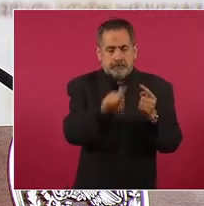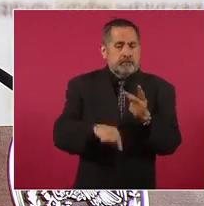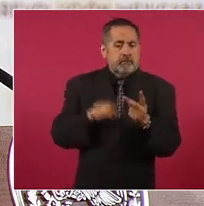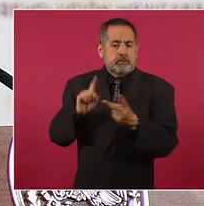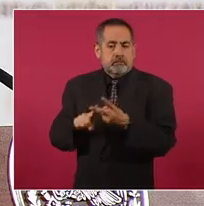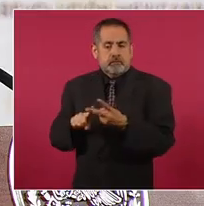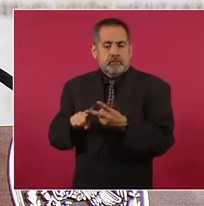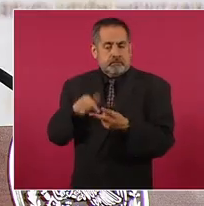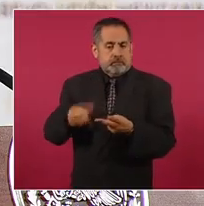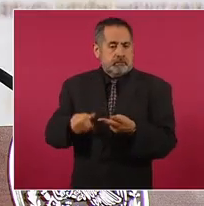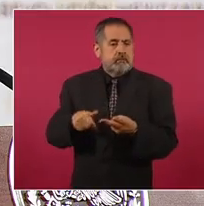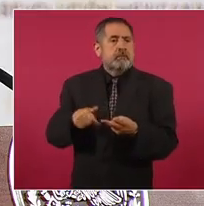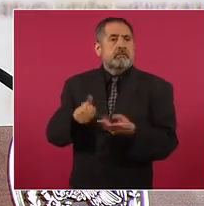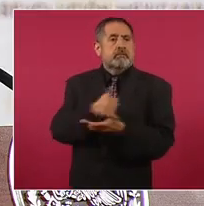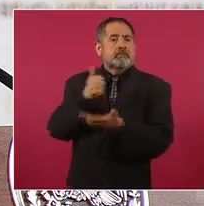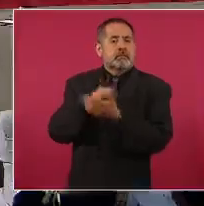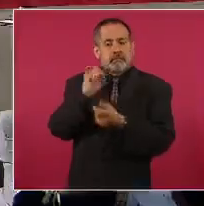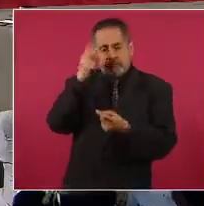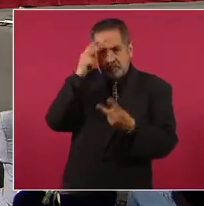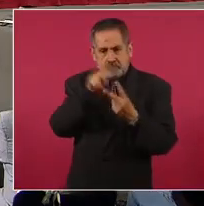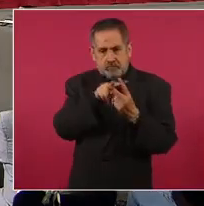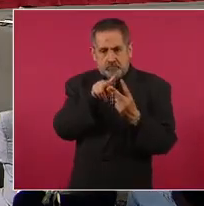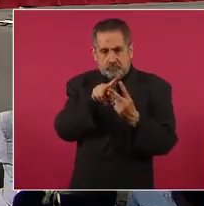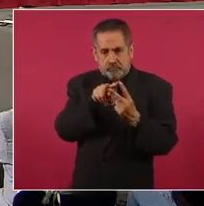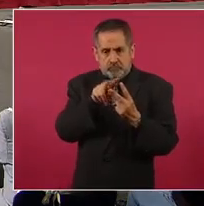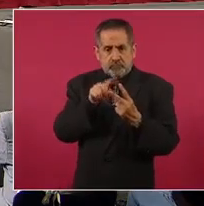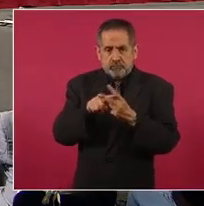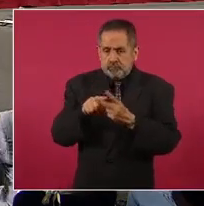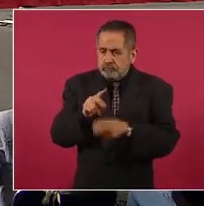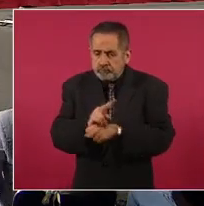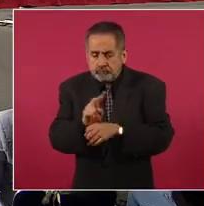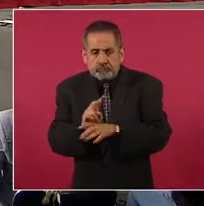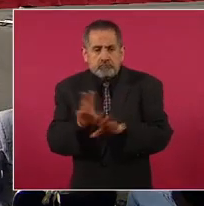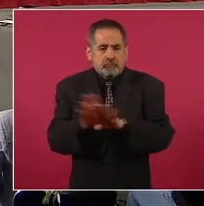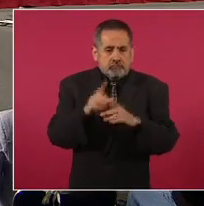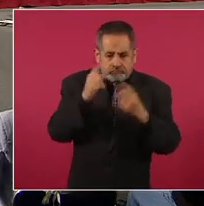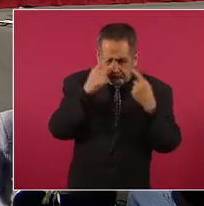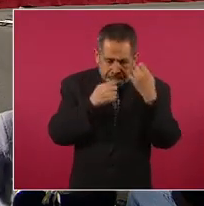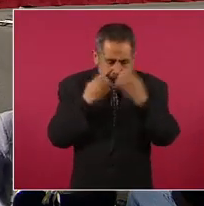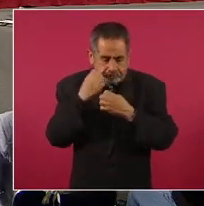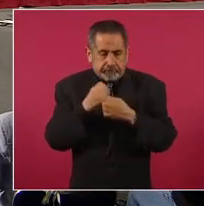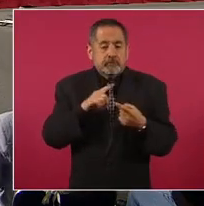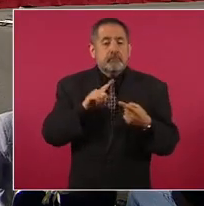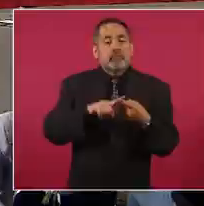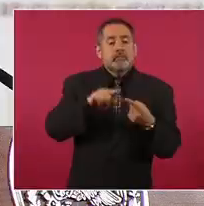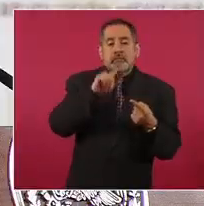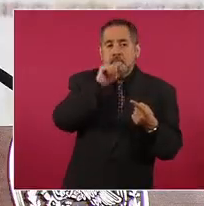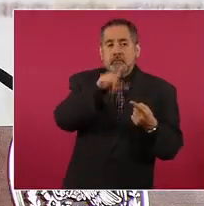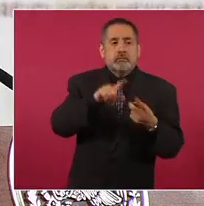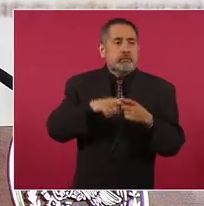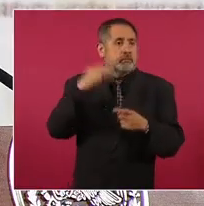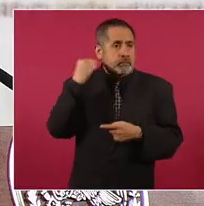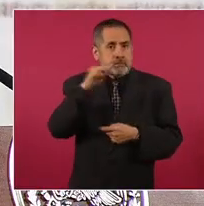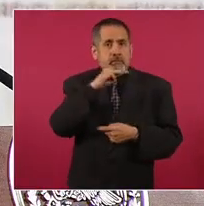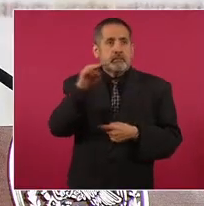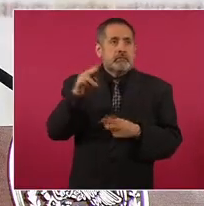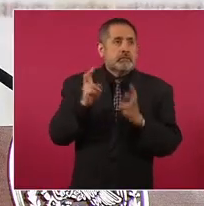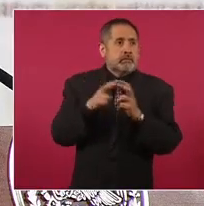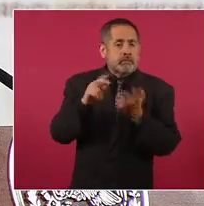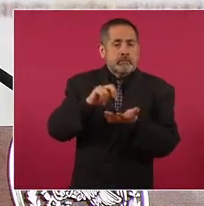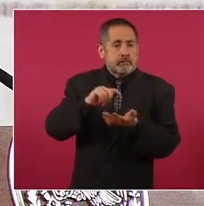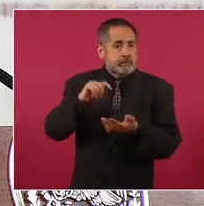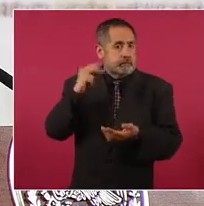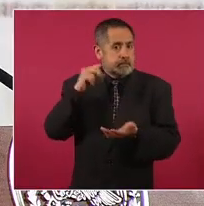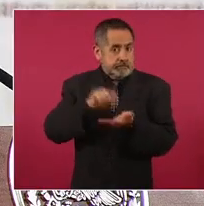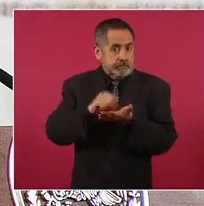otro en la capital de San Luis Potosí, centros de resguardos temporales de cuerpo en Jalisco, Michoacán, Tamaulipas y Veracruz.